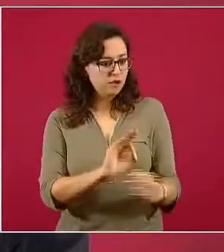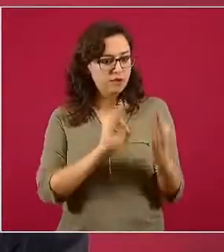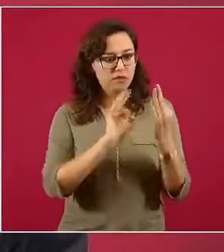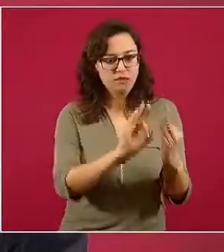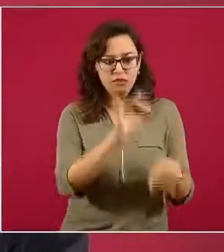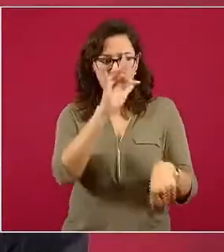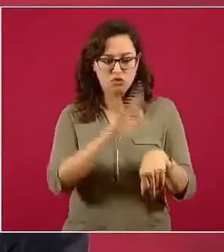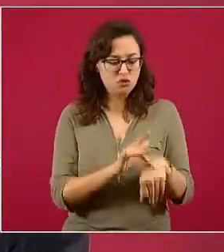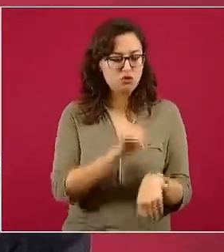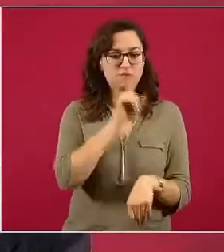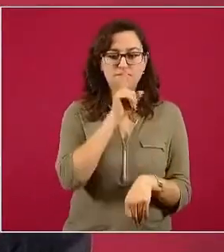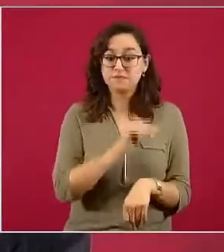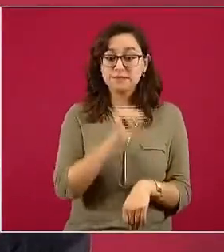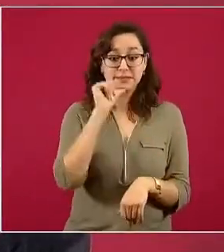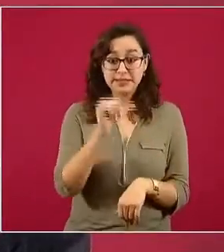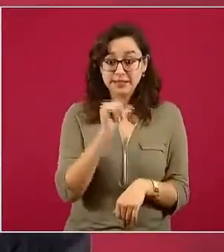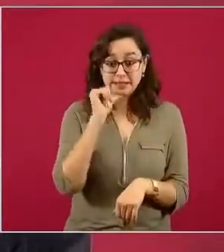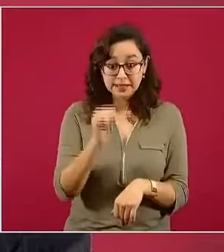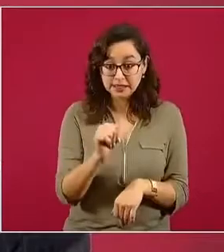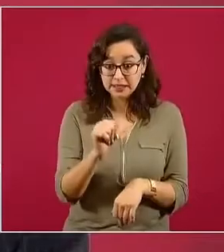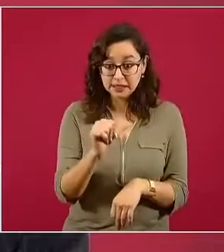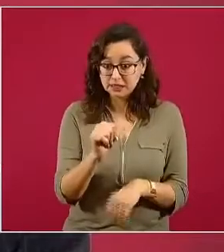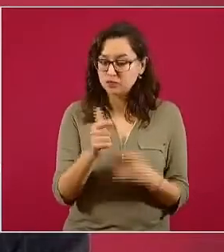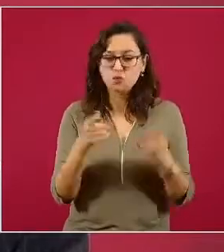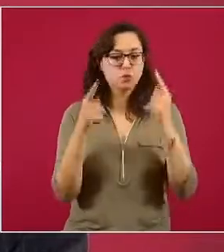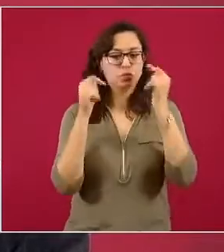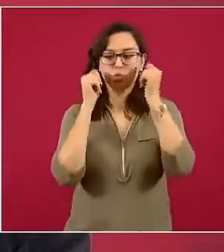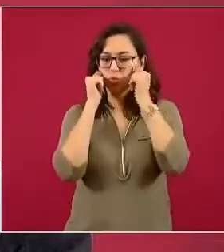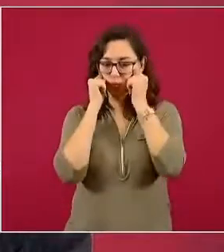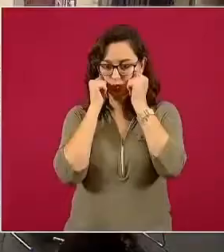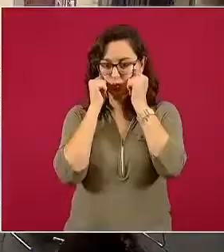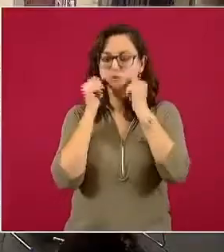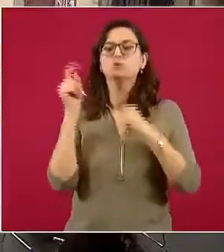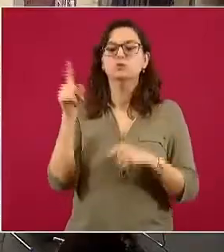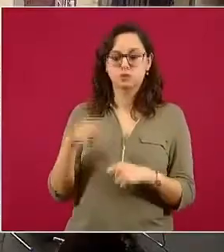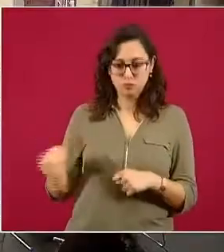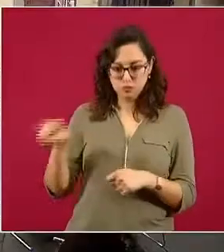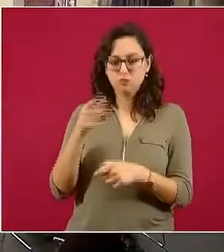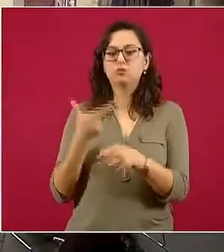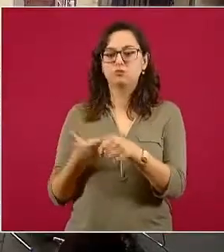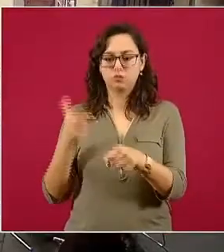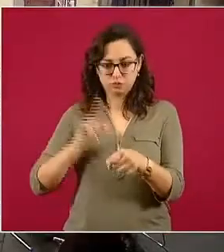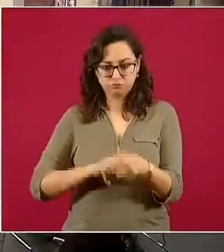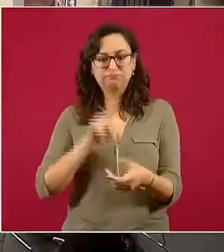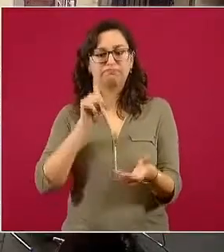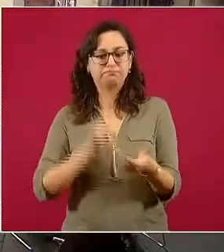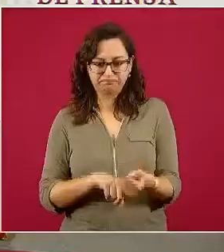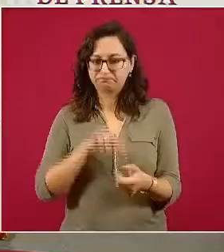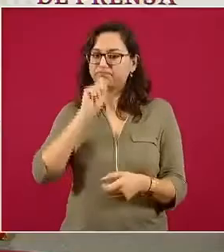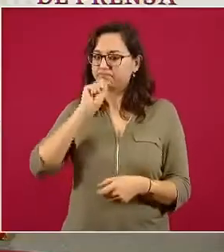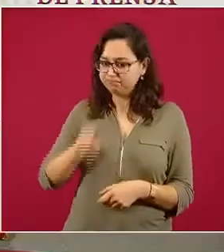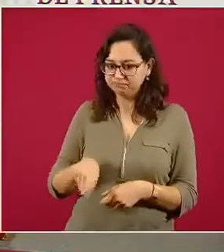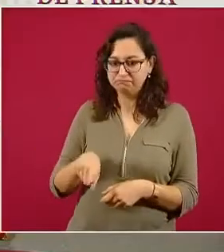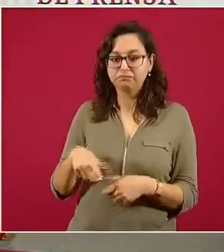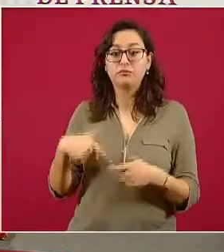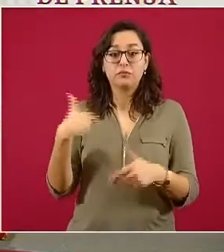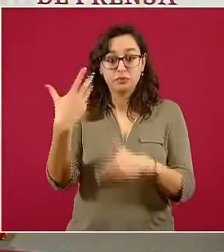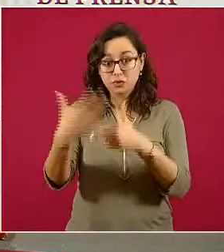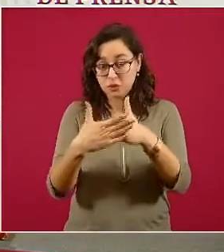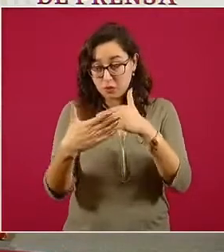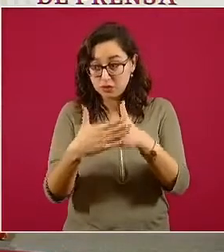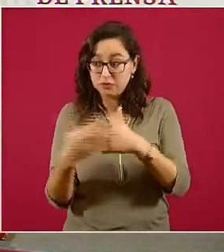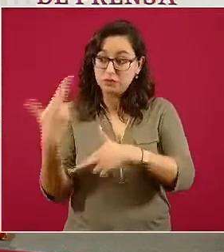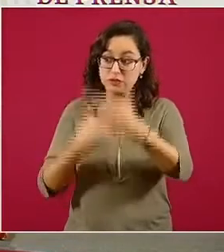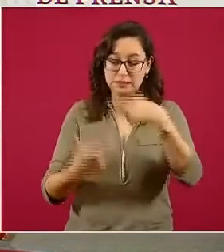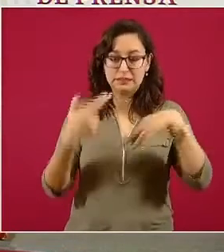trabajo durante este año, también son personal de salud, también van a estar expuestos a COVID en algún